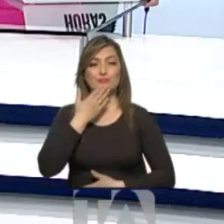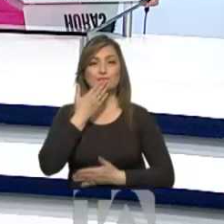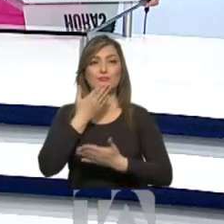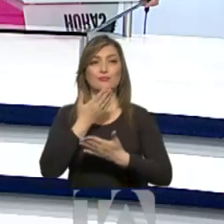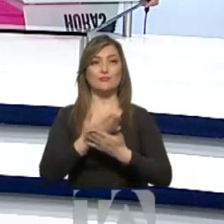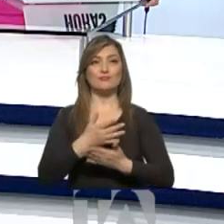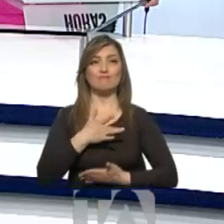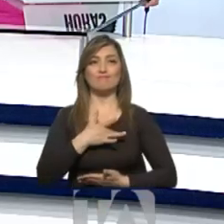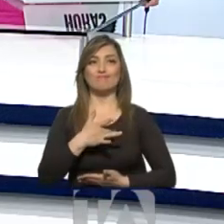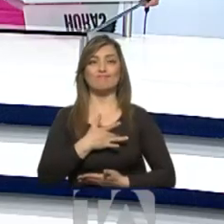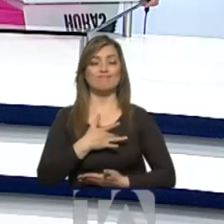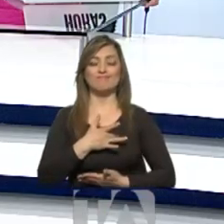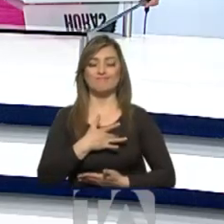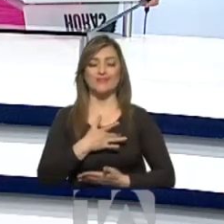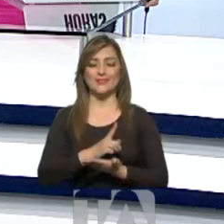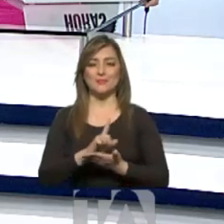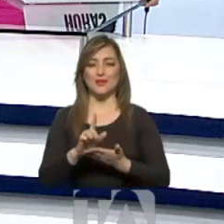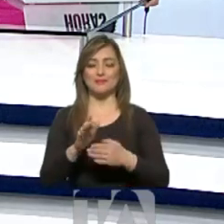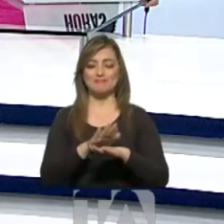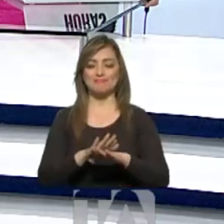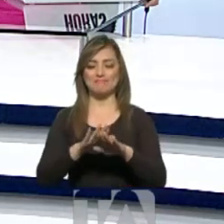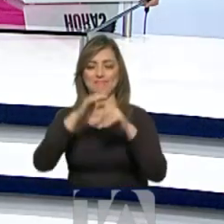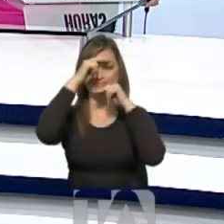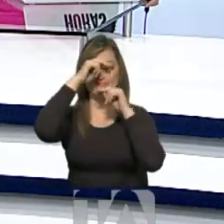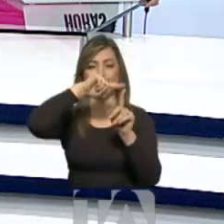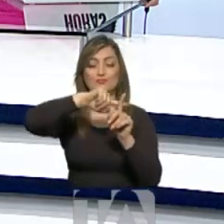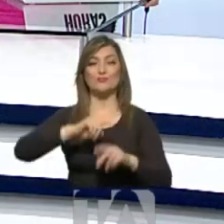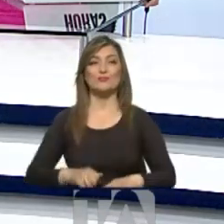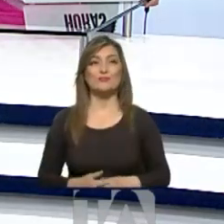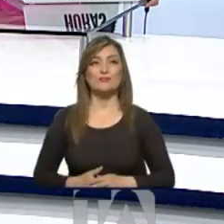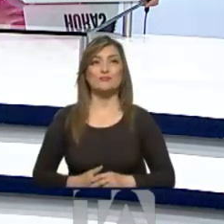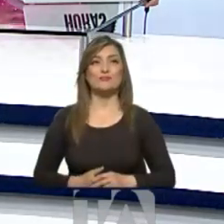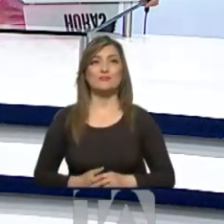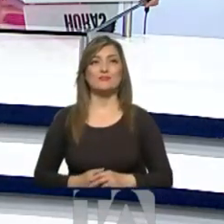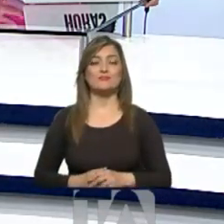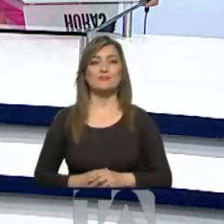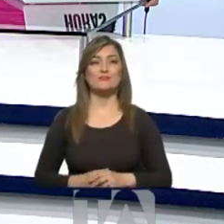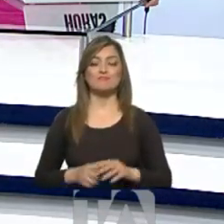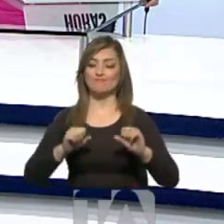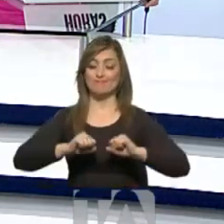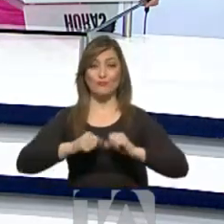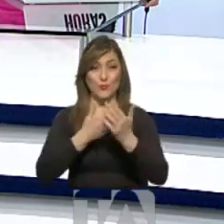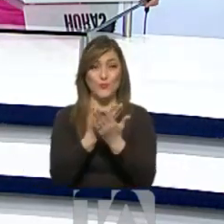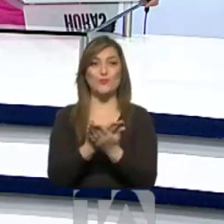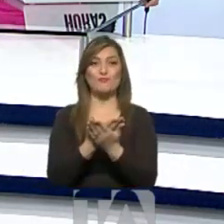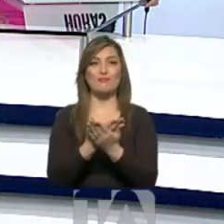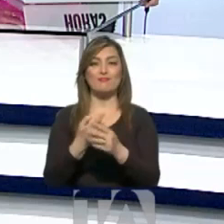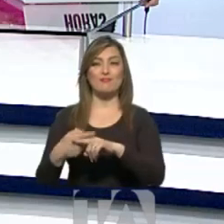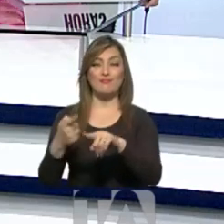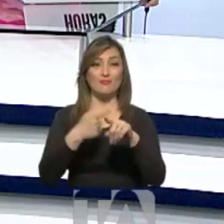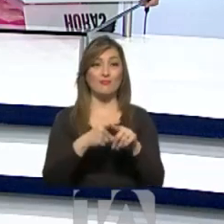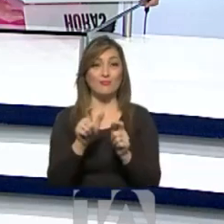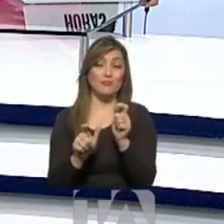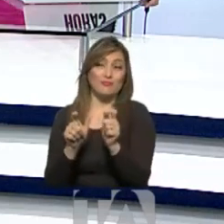Steffi. Nos encanta cerrar esta semana con buenas noticias y a través de este espacio también poder mostrar las acciones